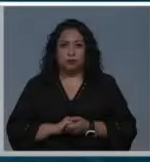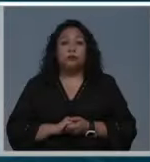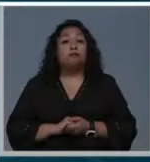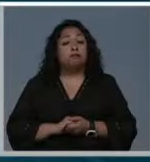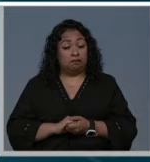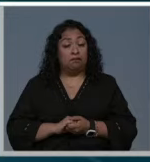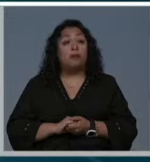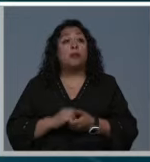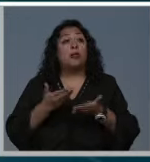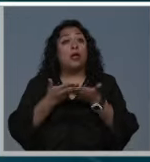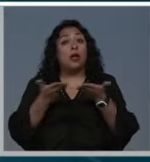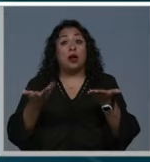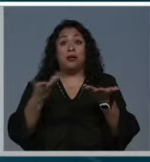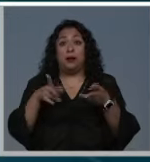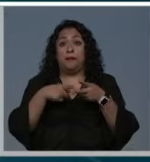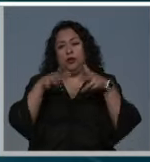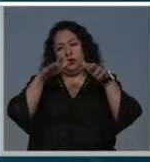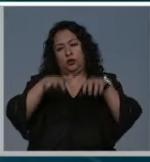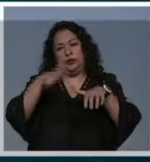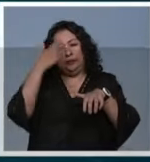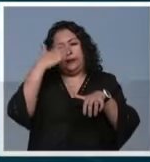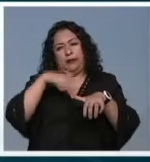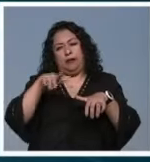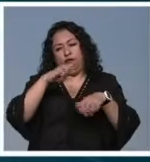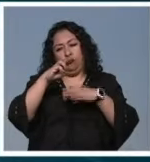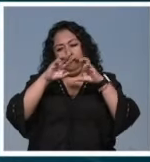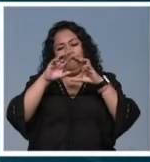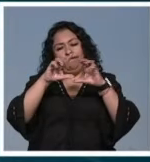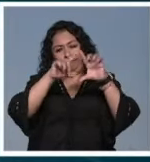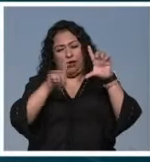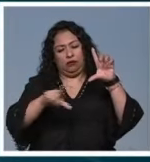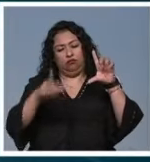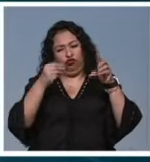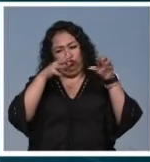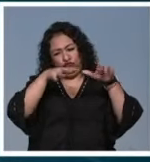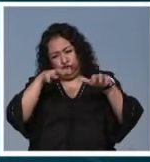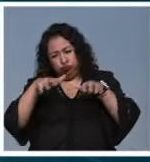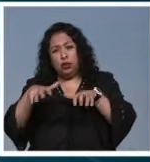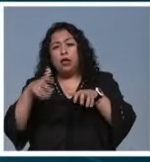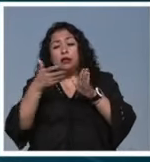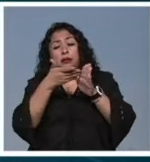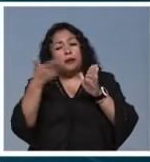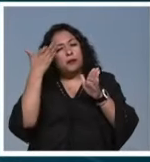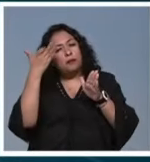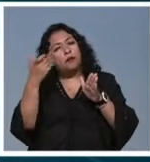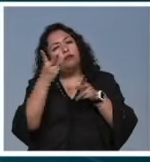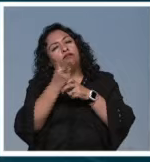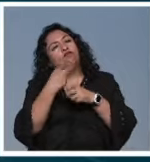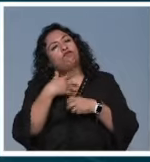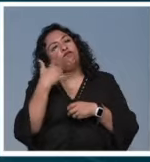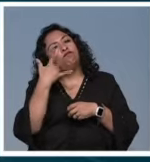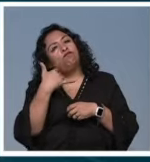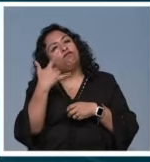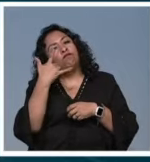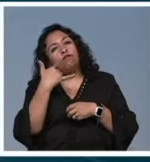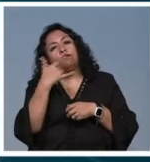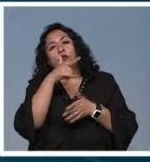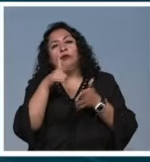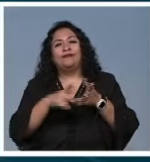Bueno, pues llegaron las lluvias, como sabemos, en gran parte del país, y una temporada que nos invita a la contemplación, y esto desde